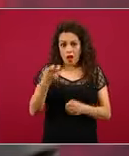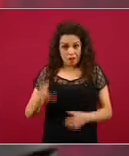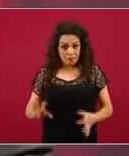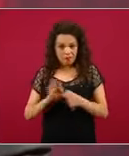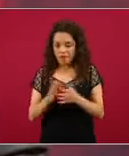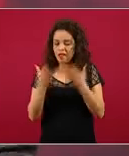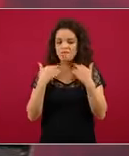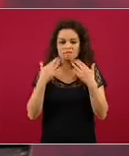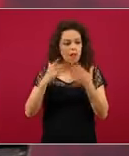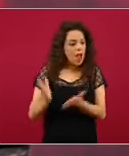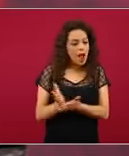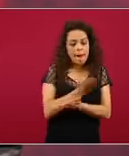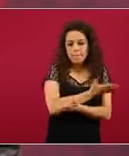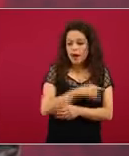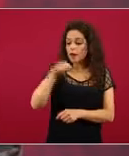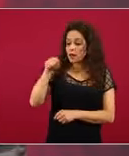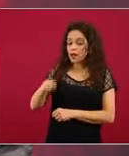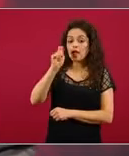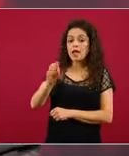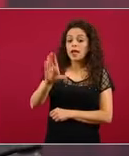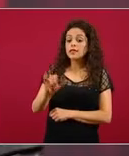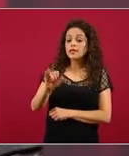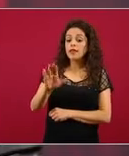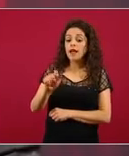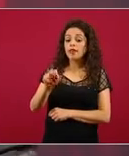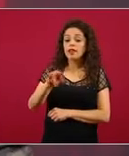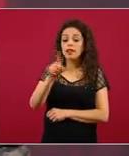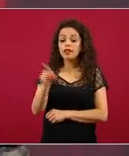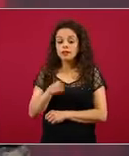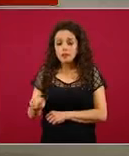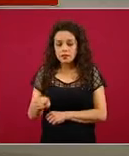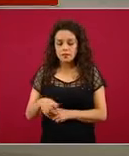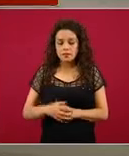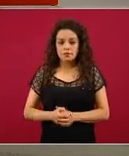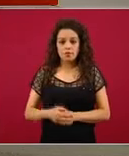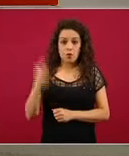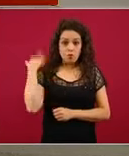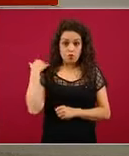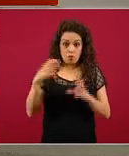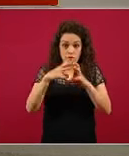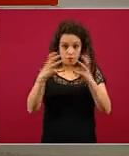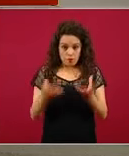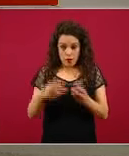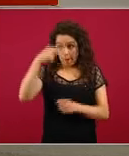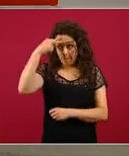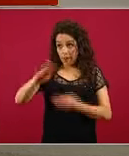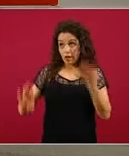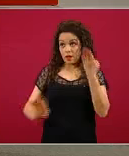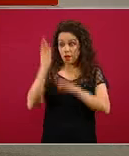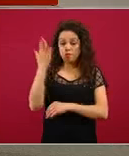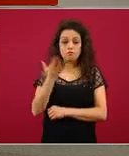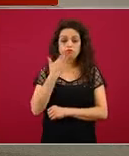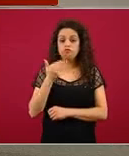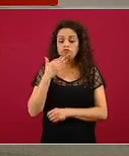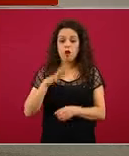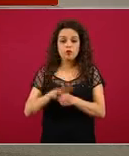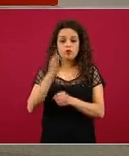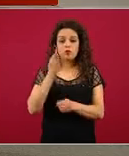ver. Esto es cicatrización, cicatrización. En México y en el mundo no hay suficientes servicios de rehabilitación